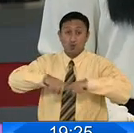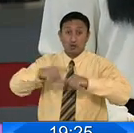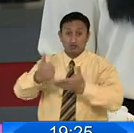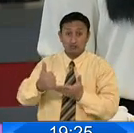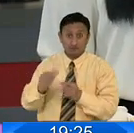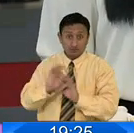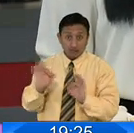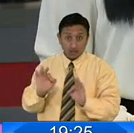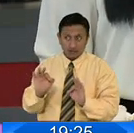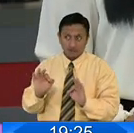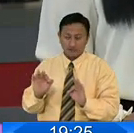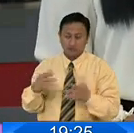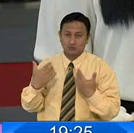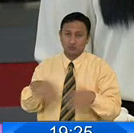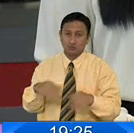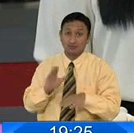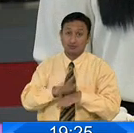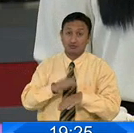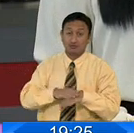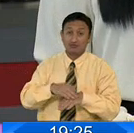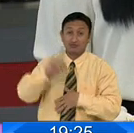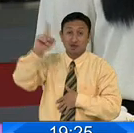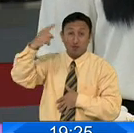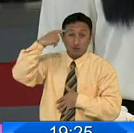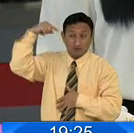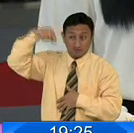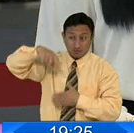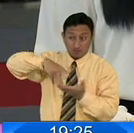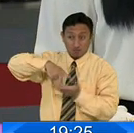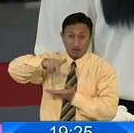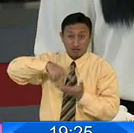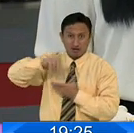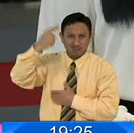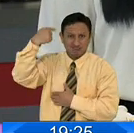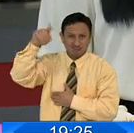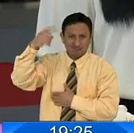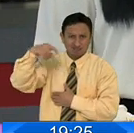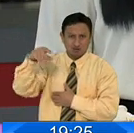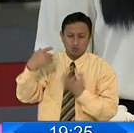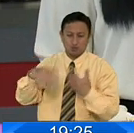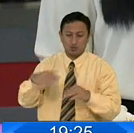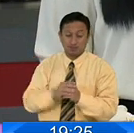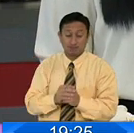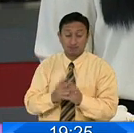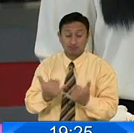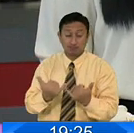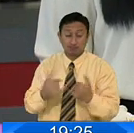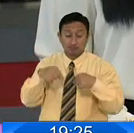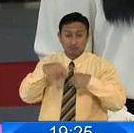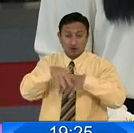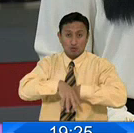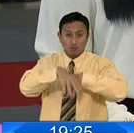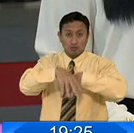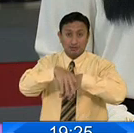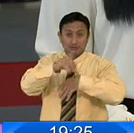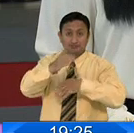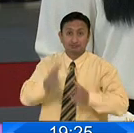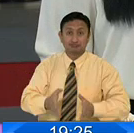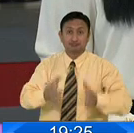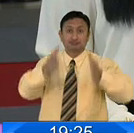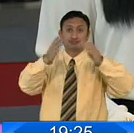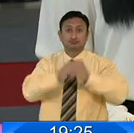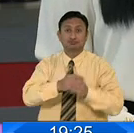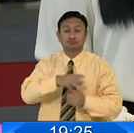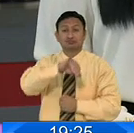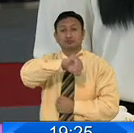los atiendan, debido a una millonaria deuda que aún mantiene el gobierno. Hoy realizaron un plantón en los bajos del edificio